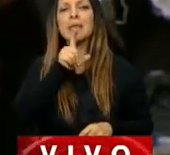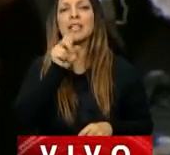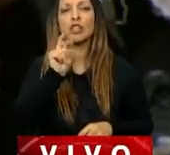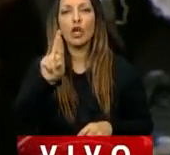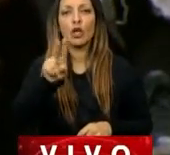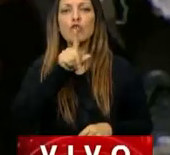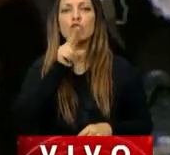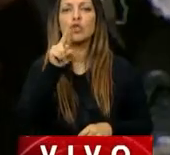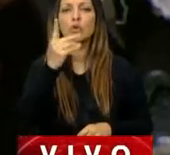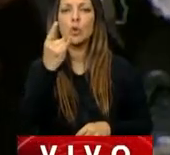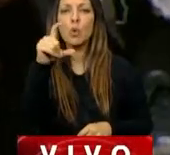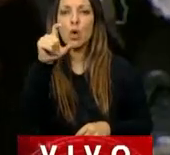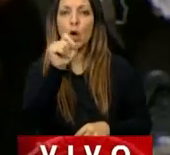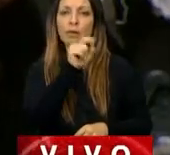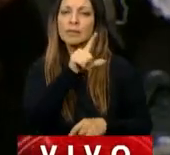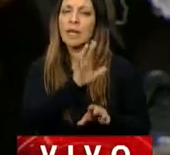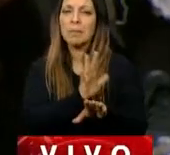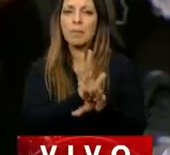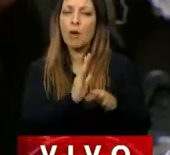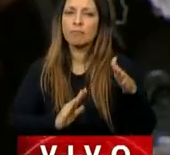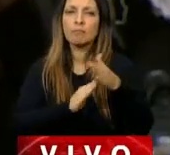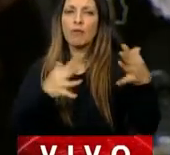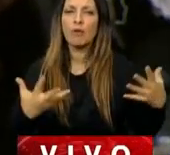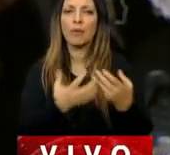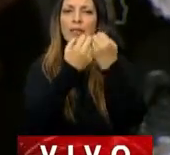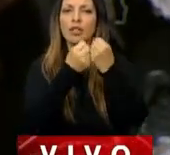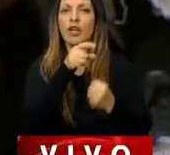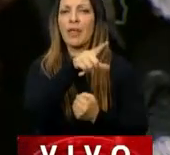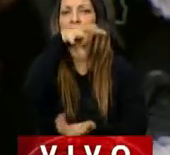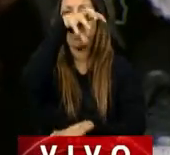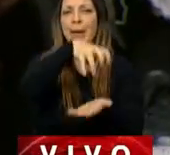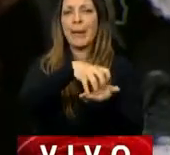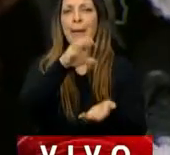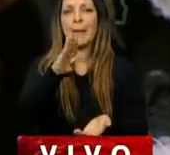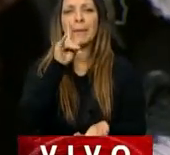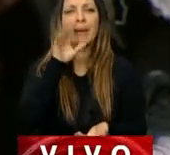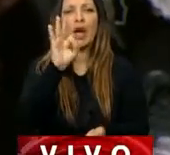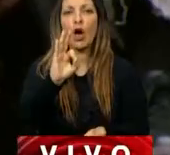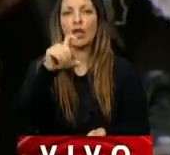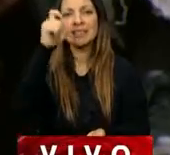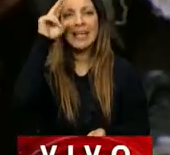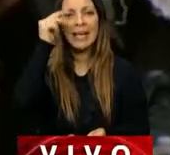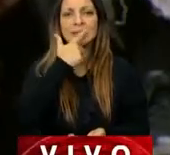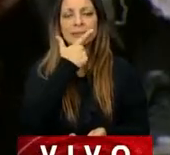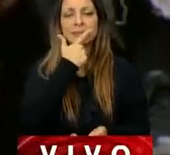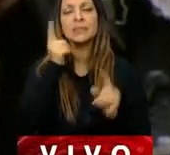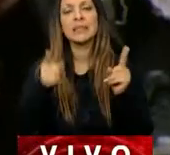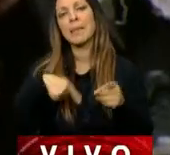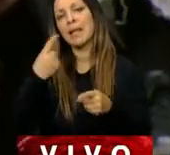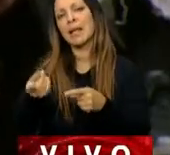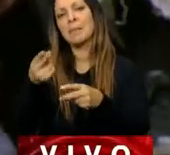de la siembra directa en Argentina y uno de los fundadores de Bioceres. Está el Parque Tecnológico del